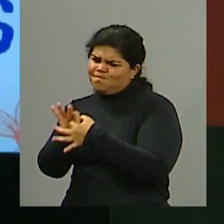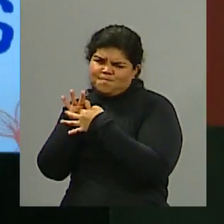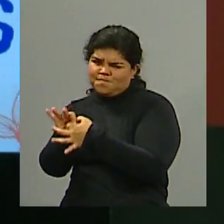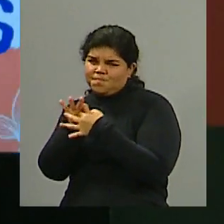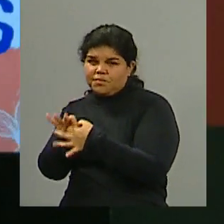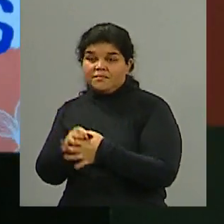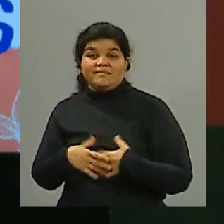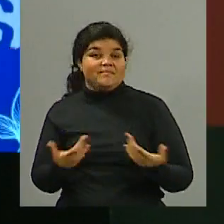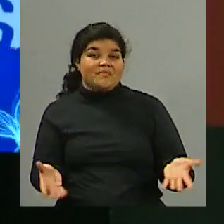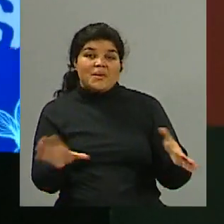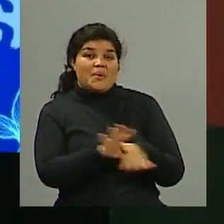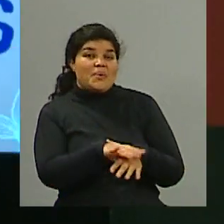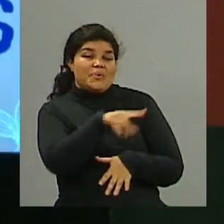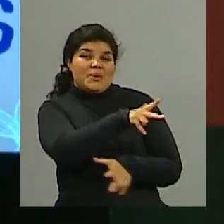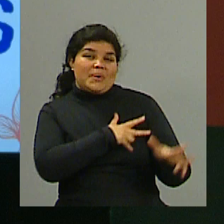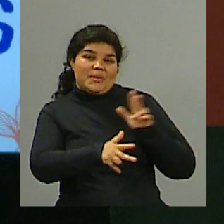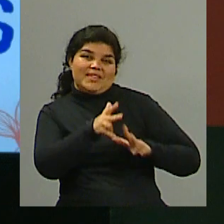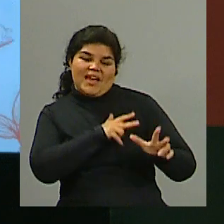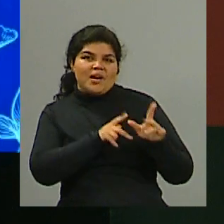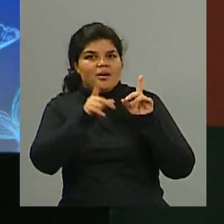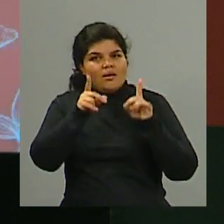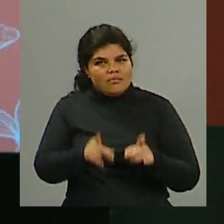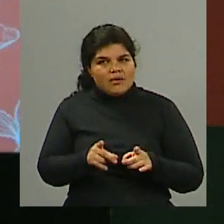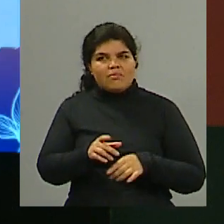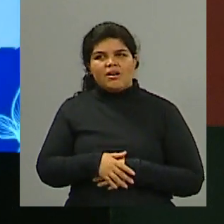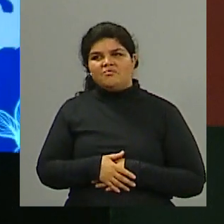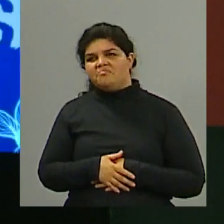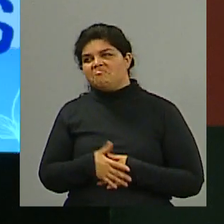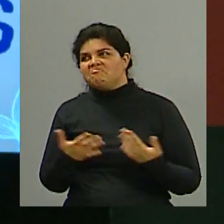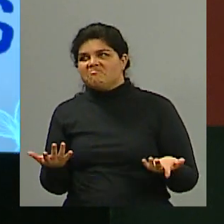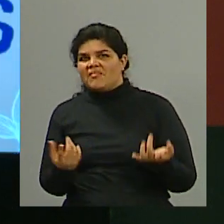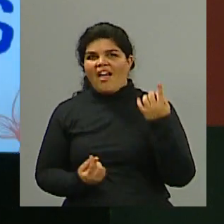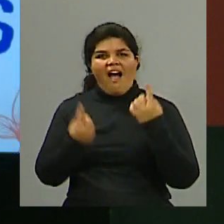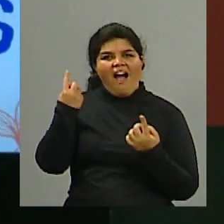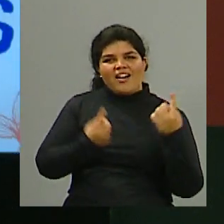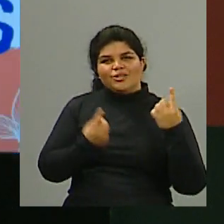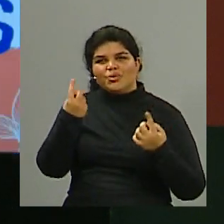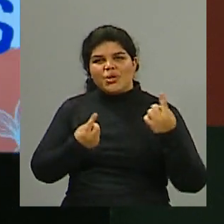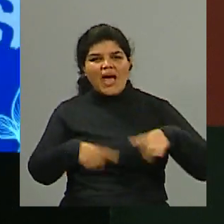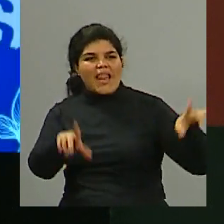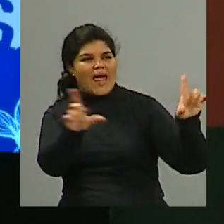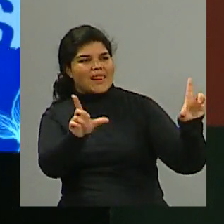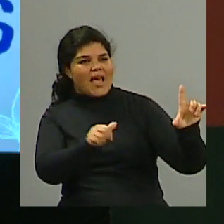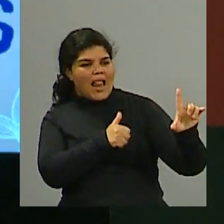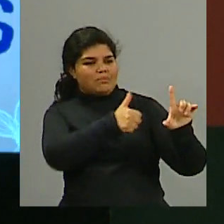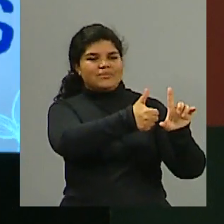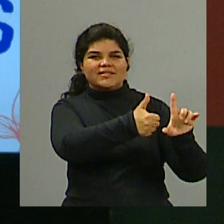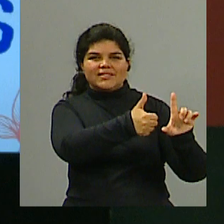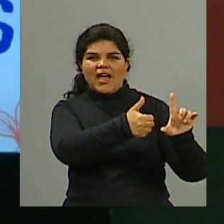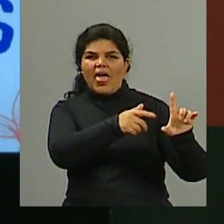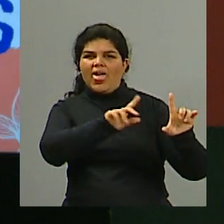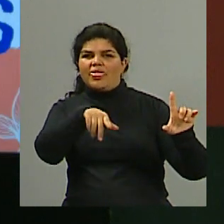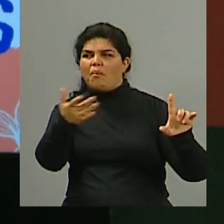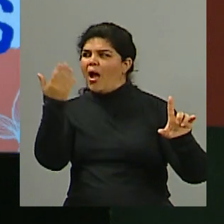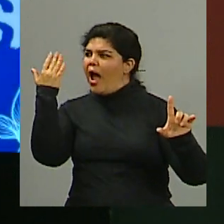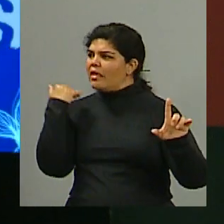que vos dijiste, ¿no? La radio, aquellos que han pasado por la radio, porque la mayoría que están ahora en televisión, en algún momento sus inicios fueron en la